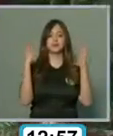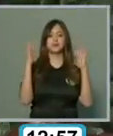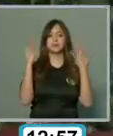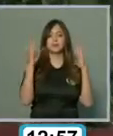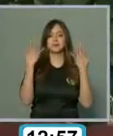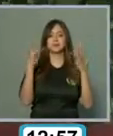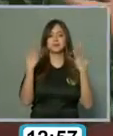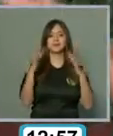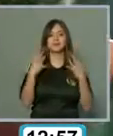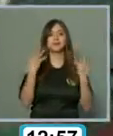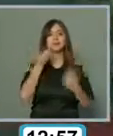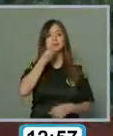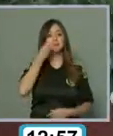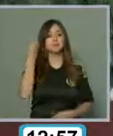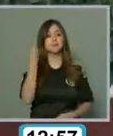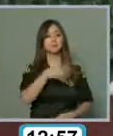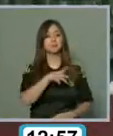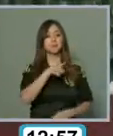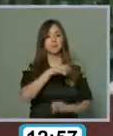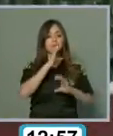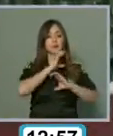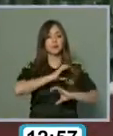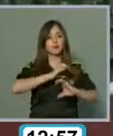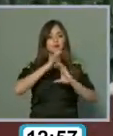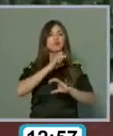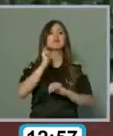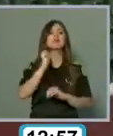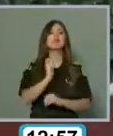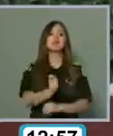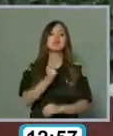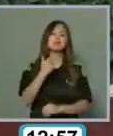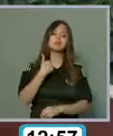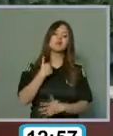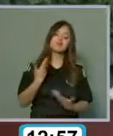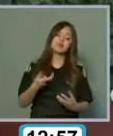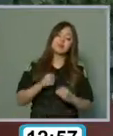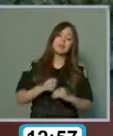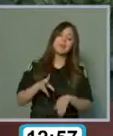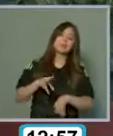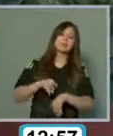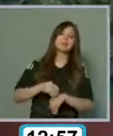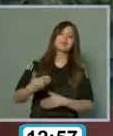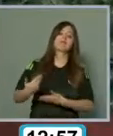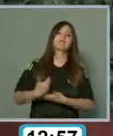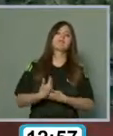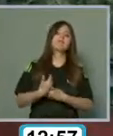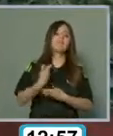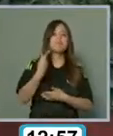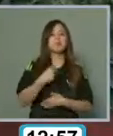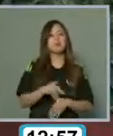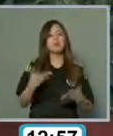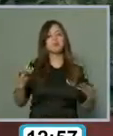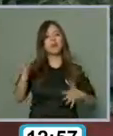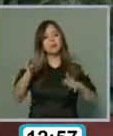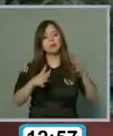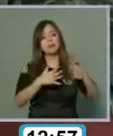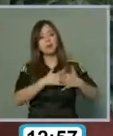¡Bravo! ¡Qué bonito tema! ¡Ay, permití! Bueno, a veces tienen que permitir uno cosas por el amor, ¿verdad? Pero, ¿te ha pasado